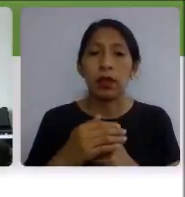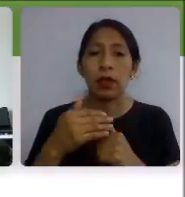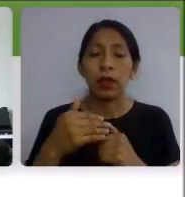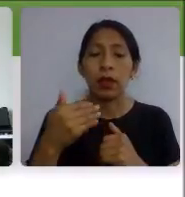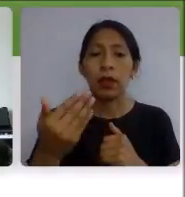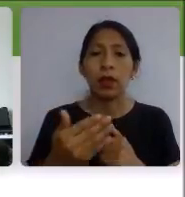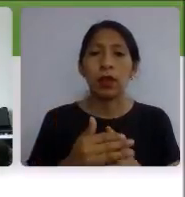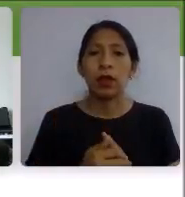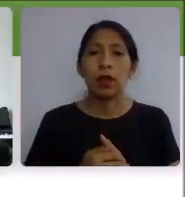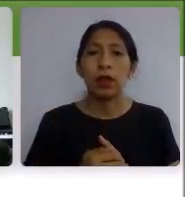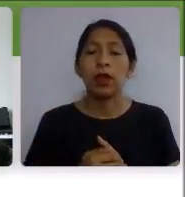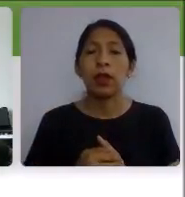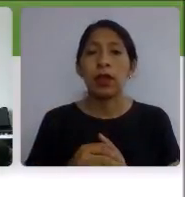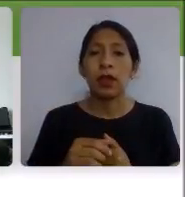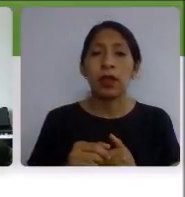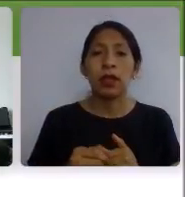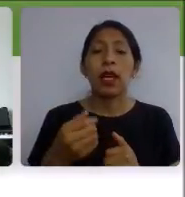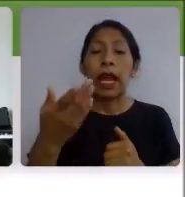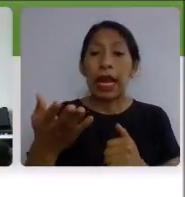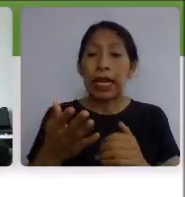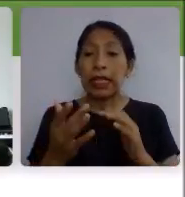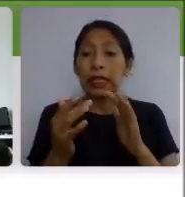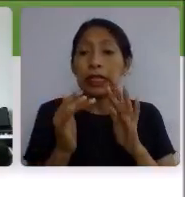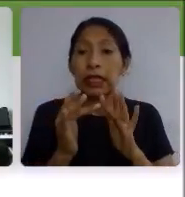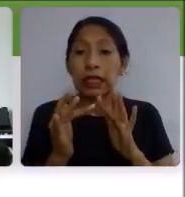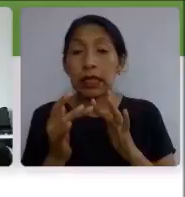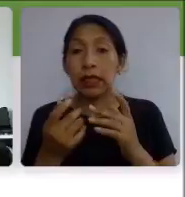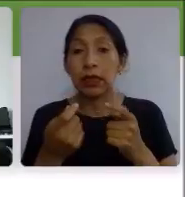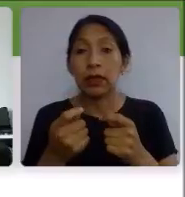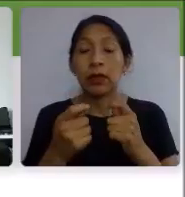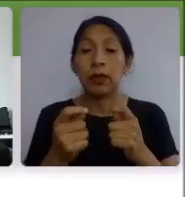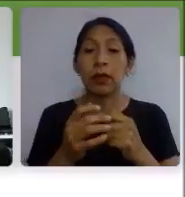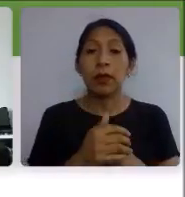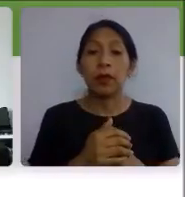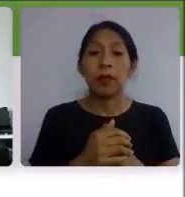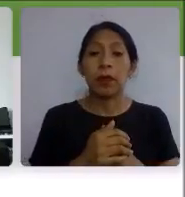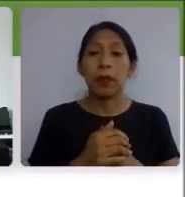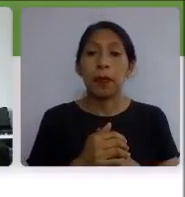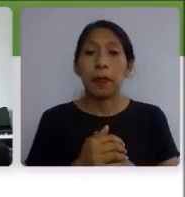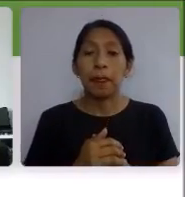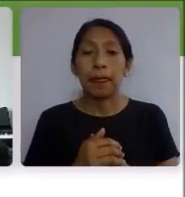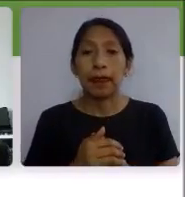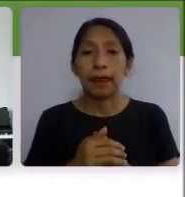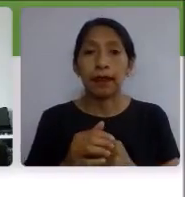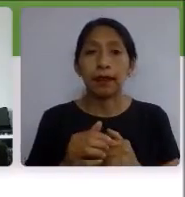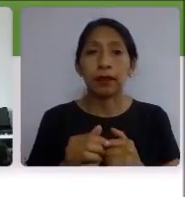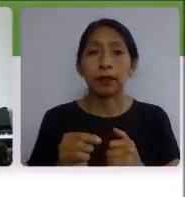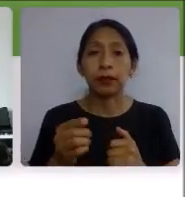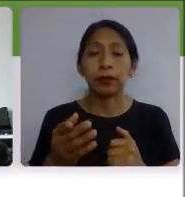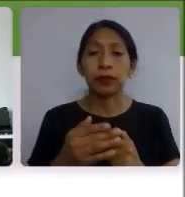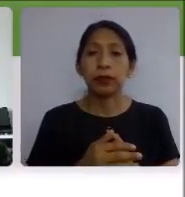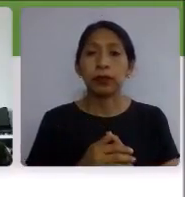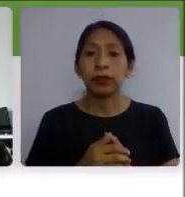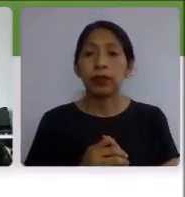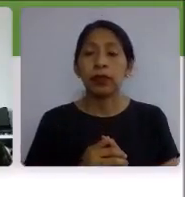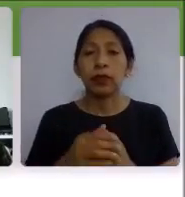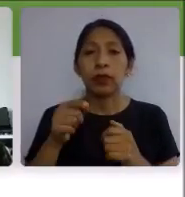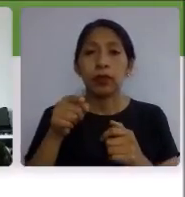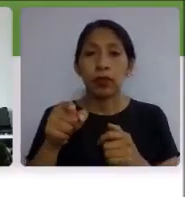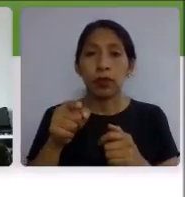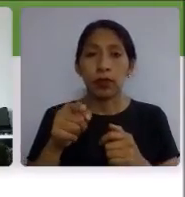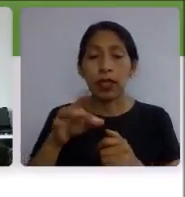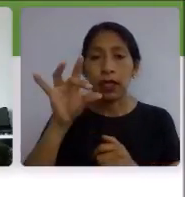Intercontinentalmente aún la intención es baja, pero para viajar dentro de Inglaterra, dentro de su región, cerca